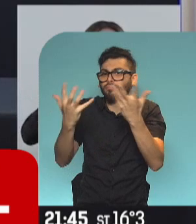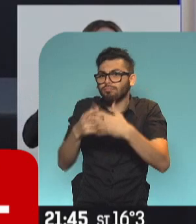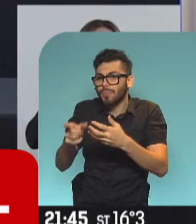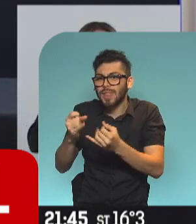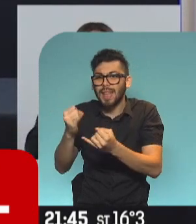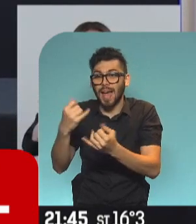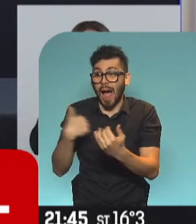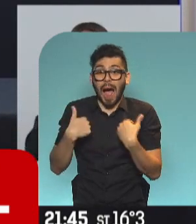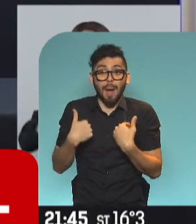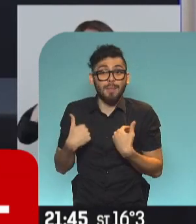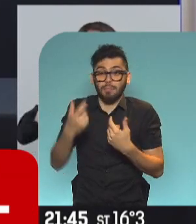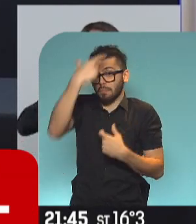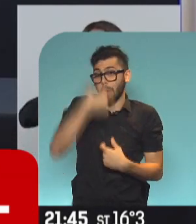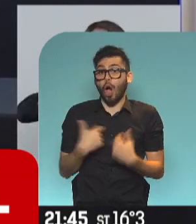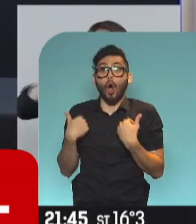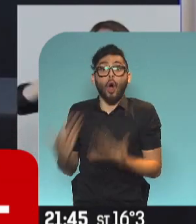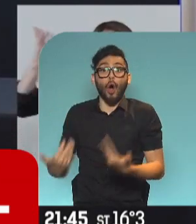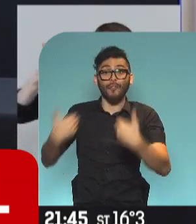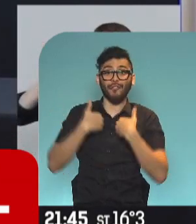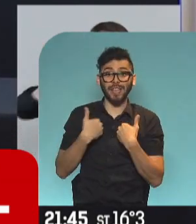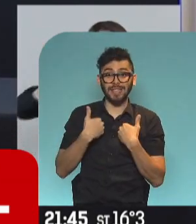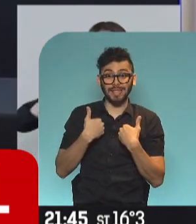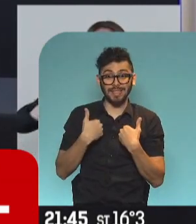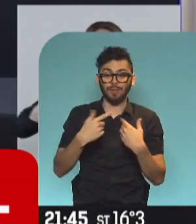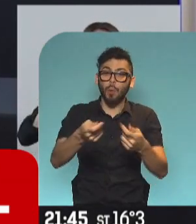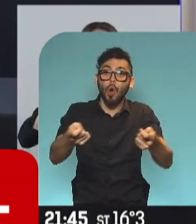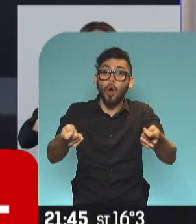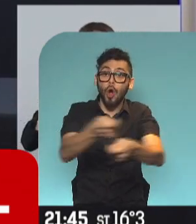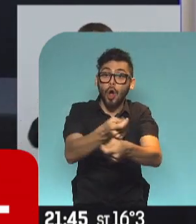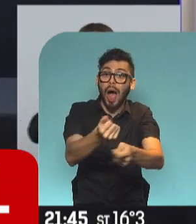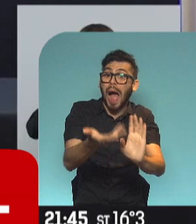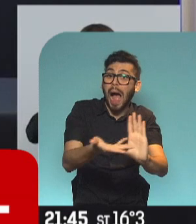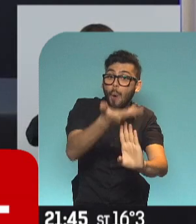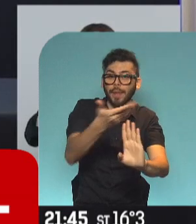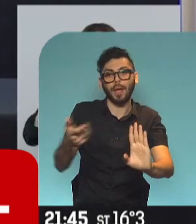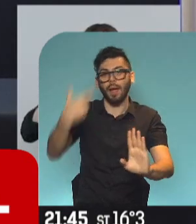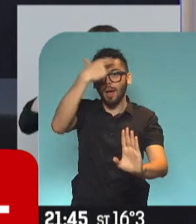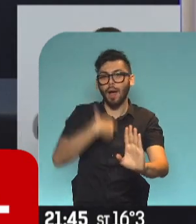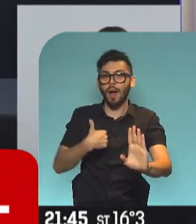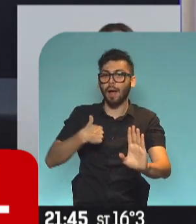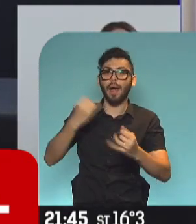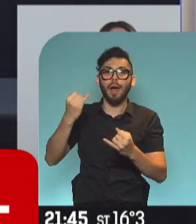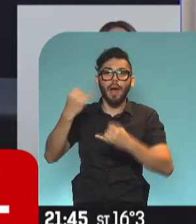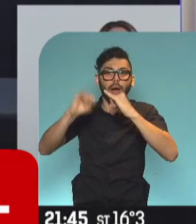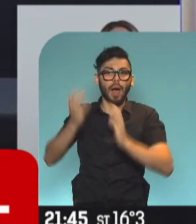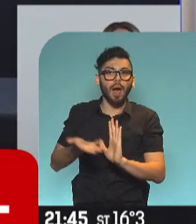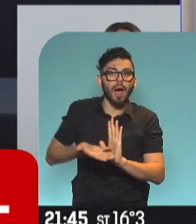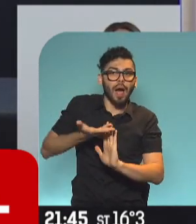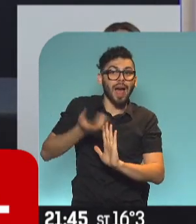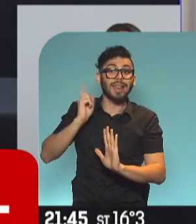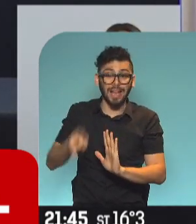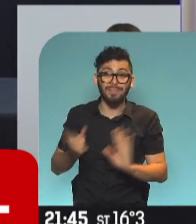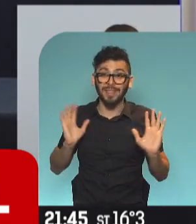uno le ofrecen en el banco. Sirve como guía de referencia. ¿Aumenta la tasa de pases? Bueno, la idea es que eso determine que en se qué... se vea plasmado el interés que